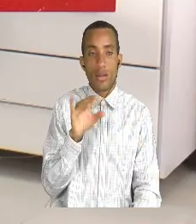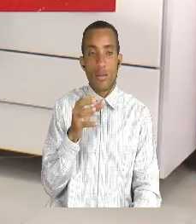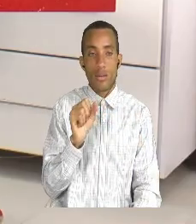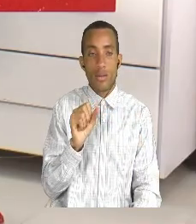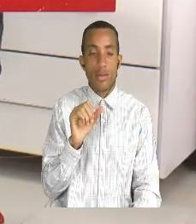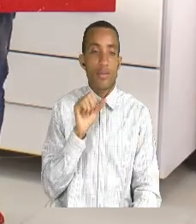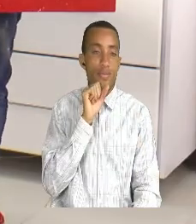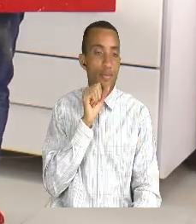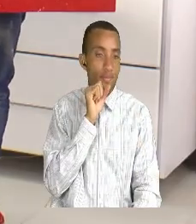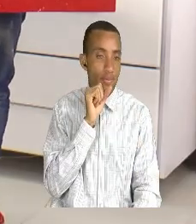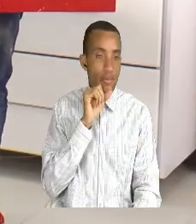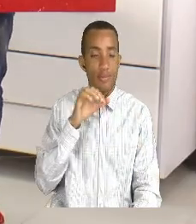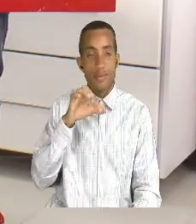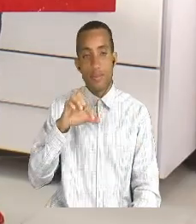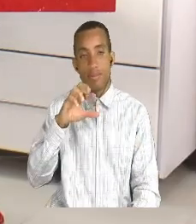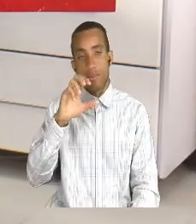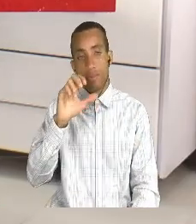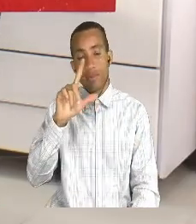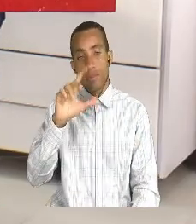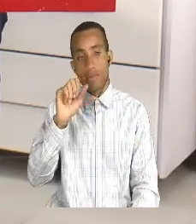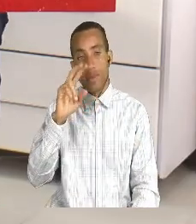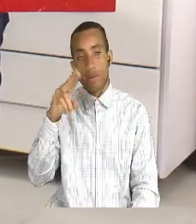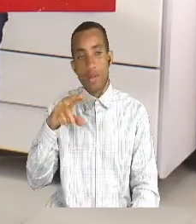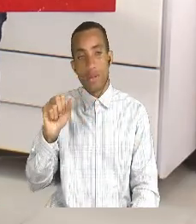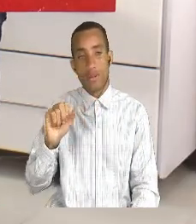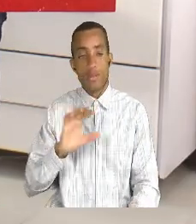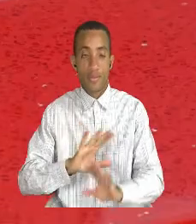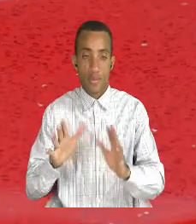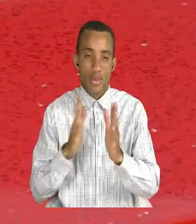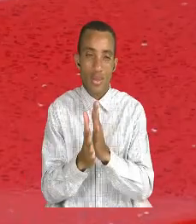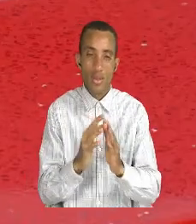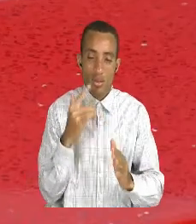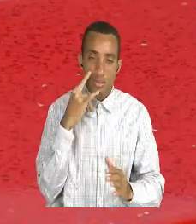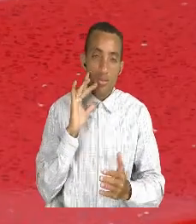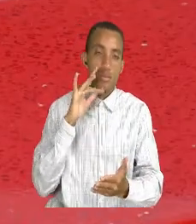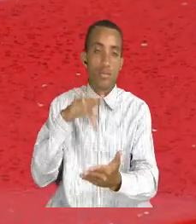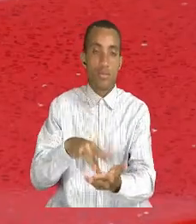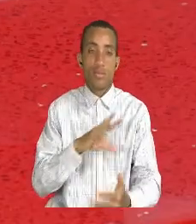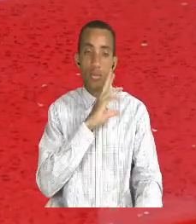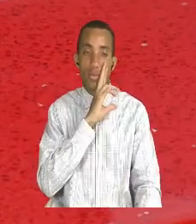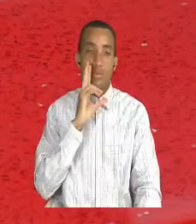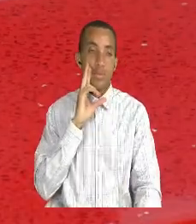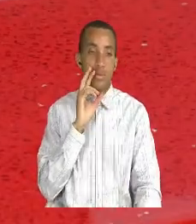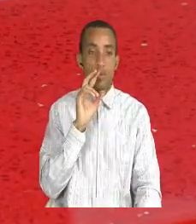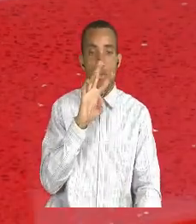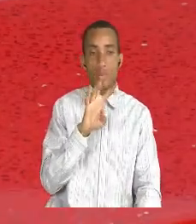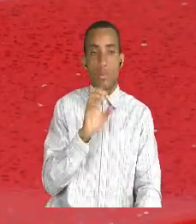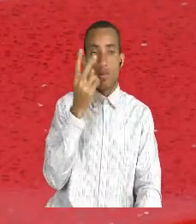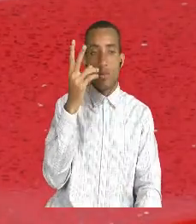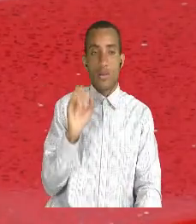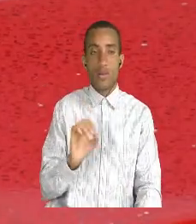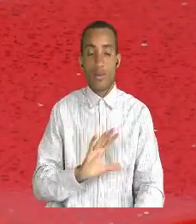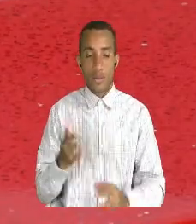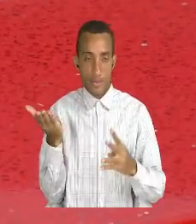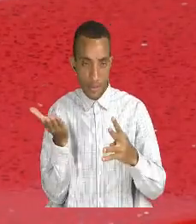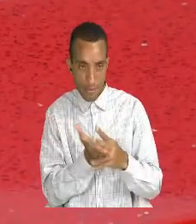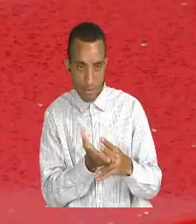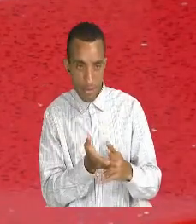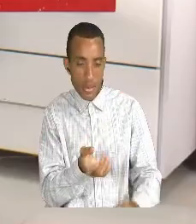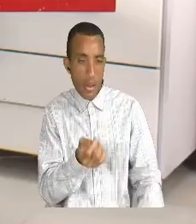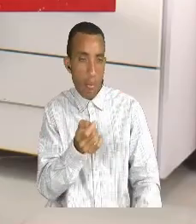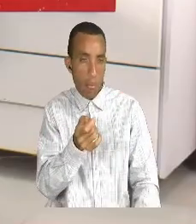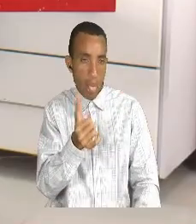van a encontrar la misma calidad de comida. Ajá. Entonces, no olviden visitar 920 Gourmet. Sí, señor. Listo. Oiga, nos vamos a hacer una pausa chiquitica, pequeñita,